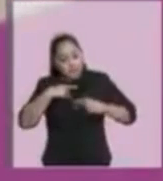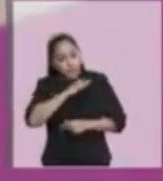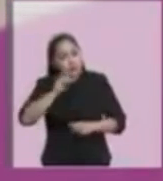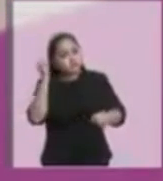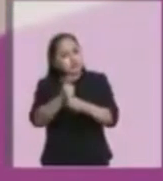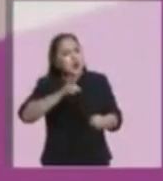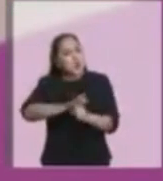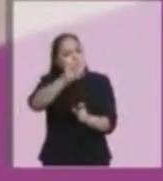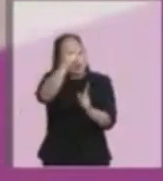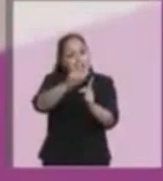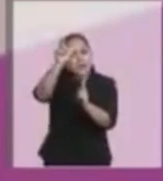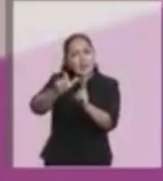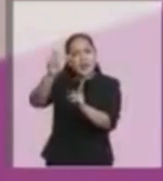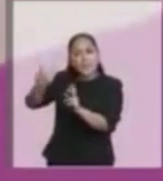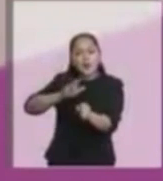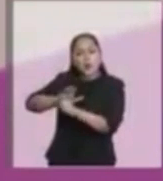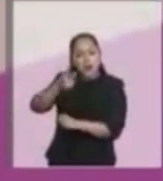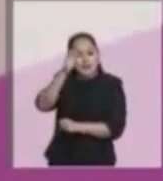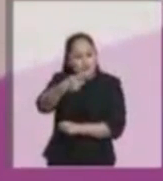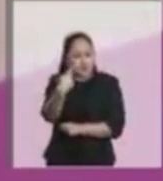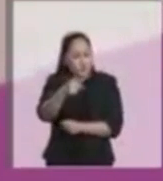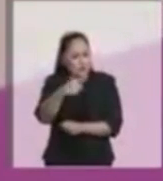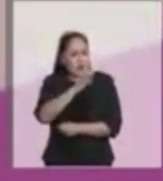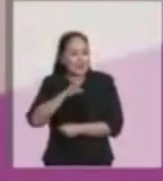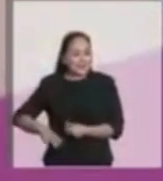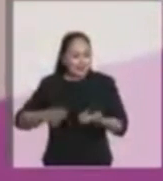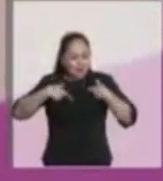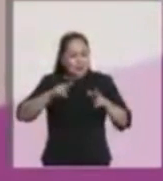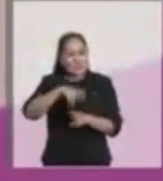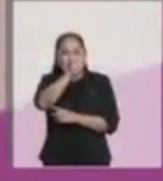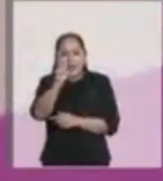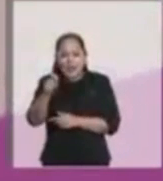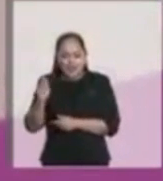claridad qué piensa, qué sostiene y qué representa cada candidatura.